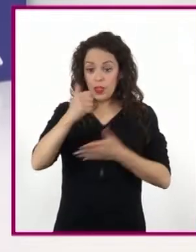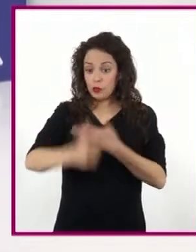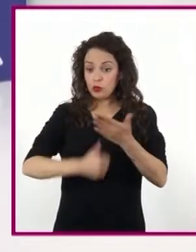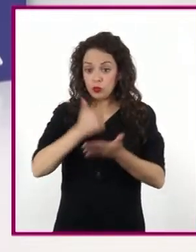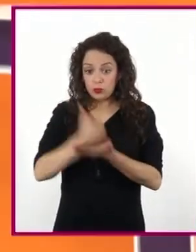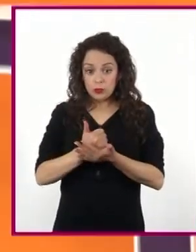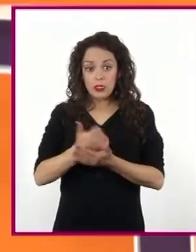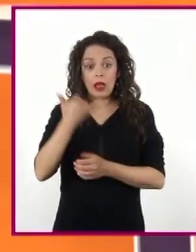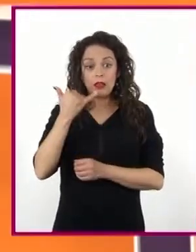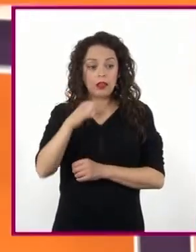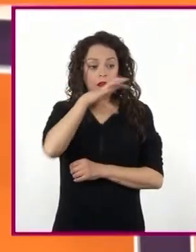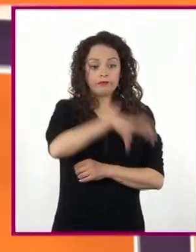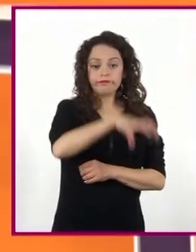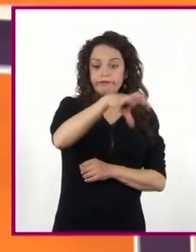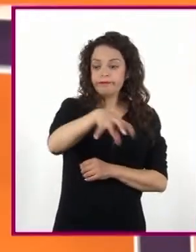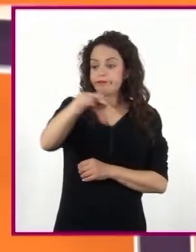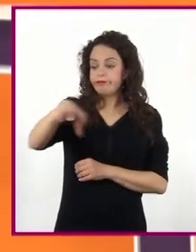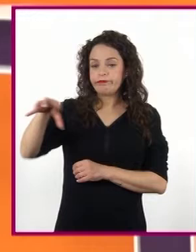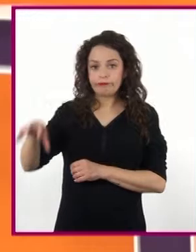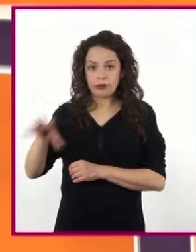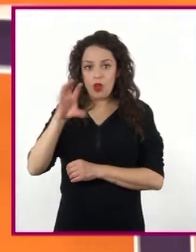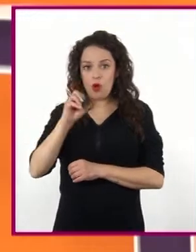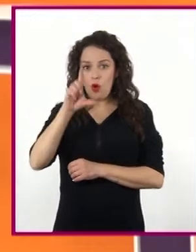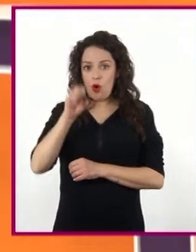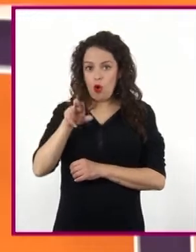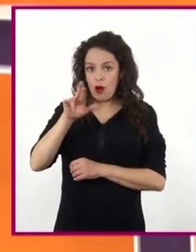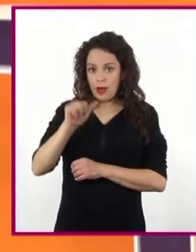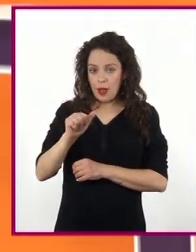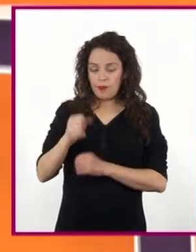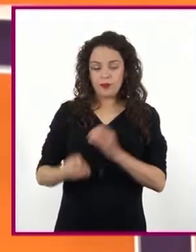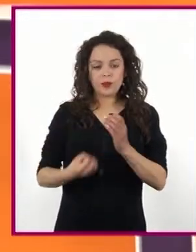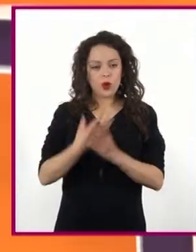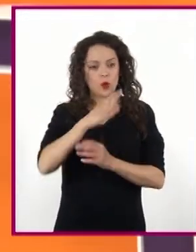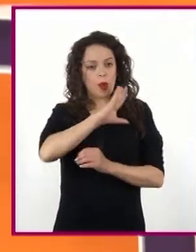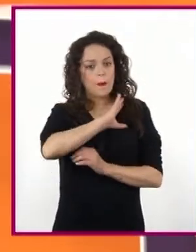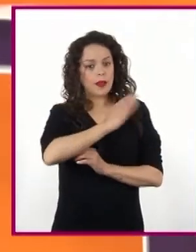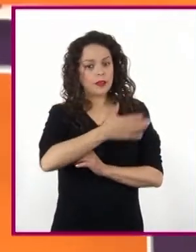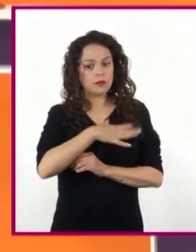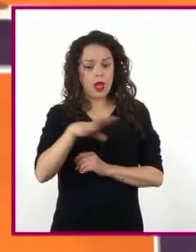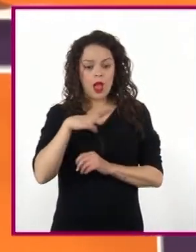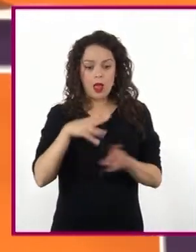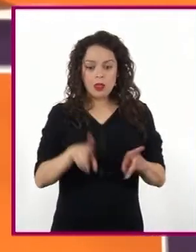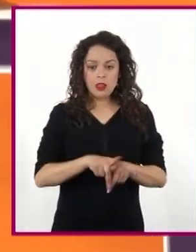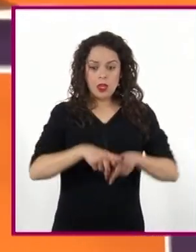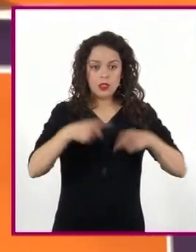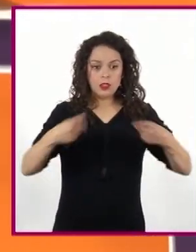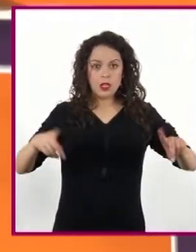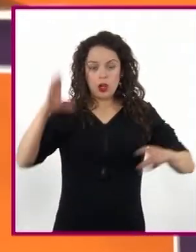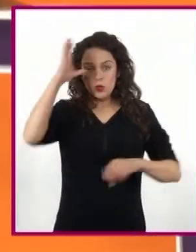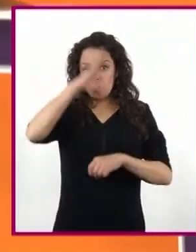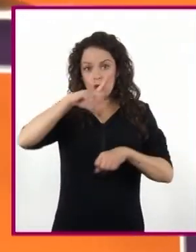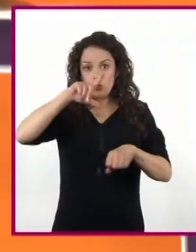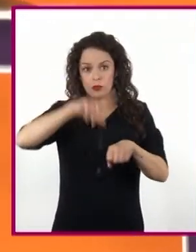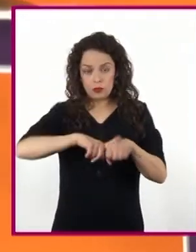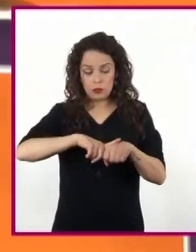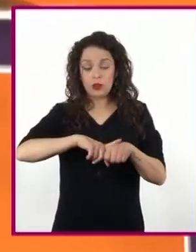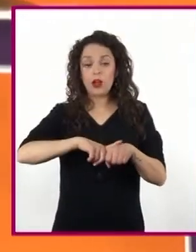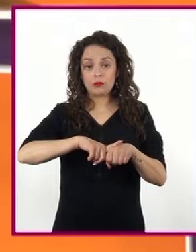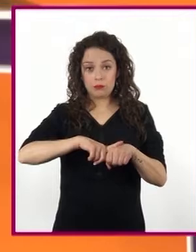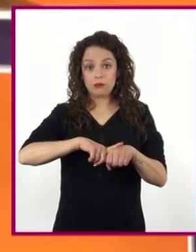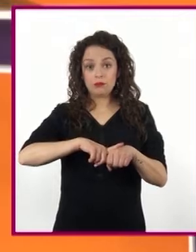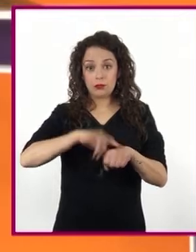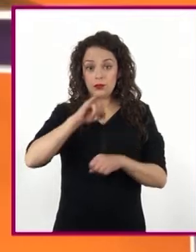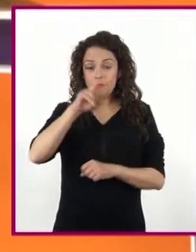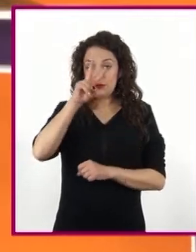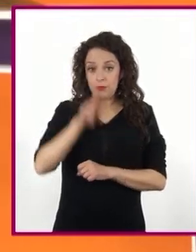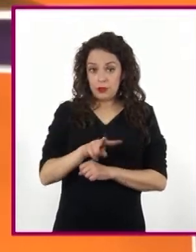colonias. La Nueva España logró tener un desarrollo cultural e intelectual envidiable, comparado también con